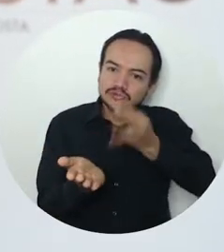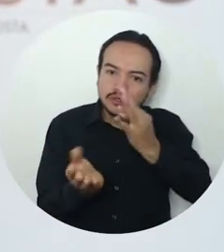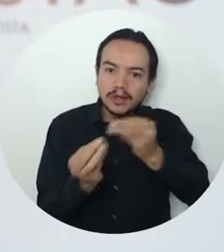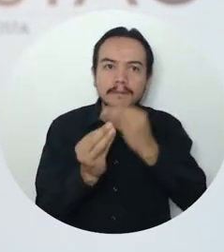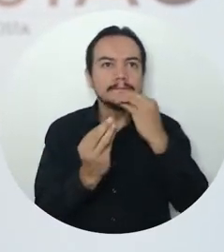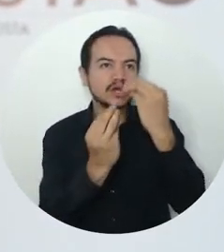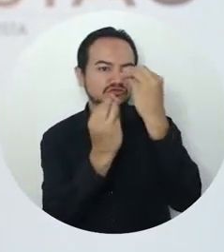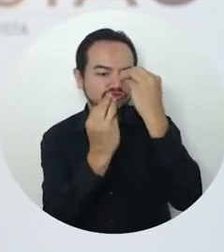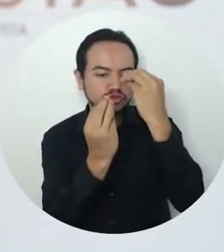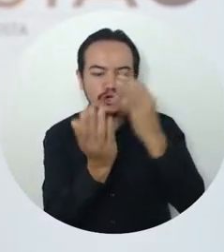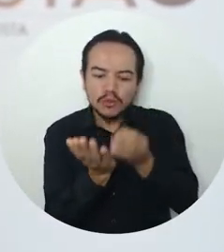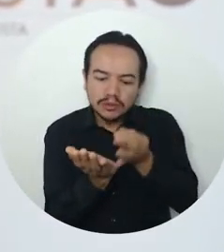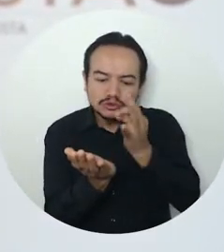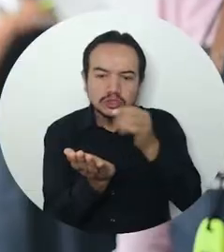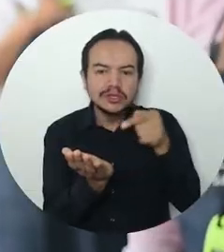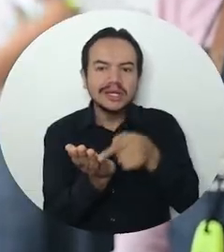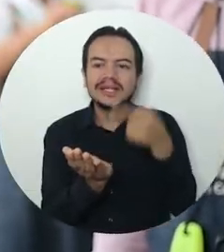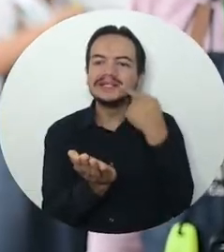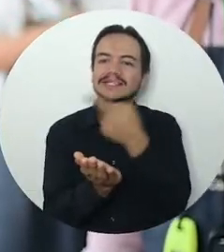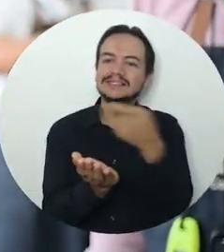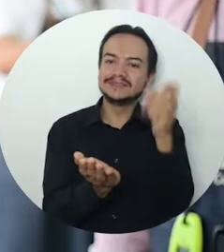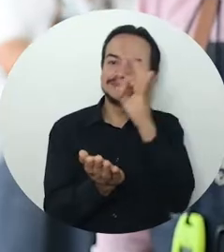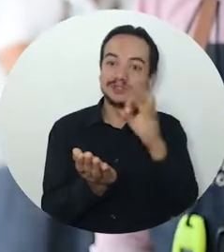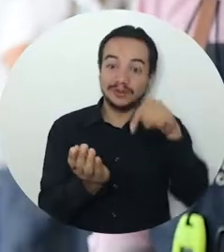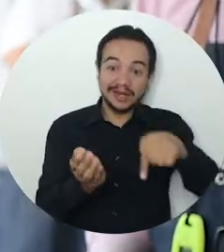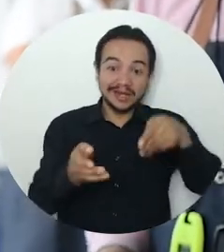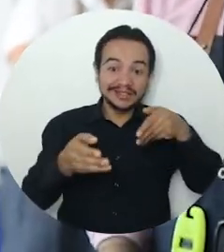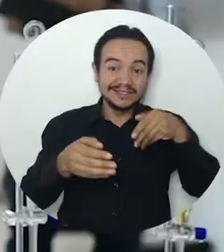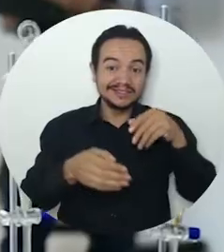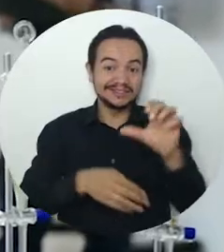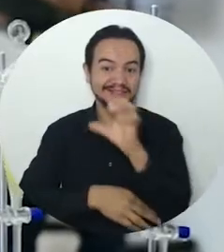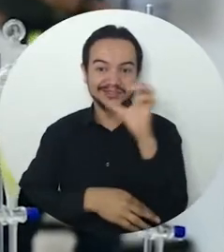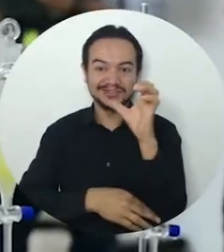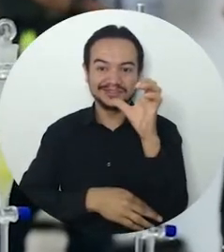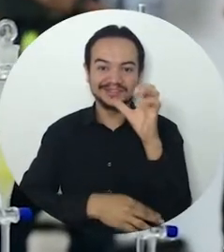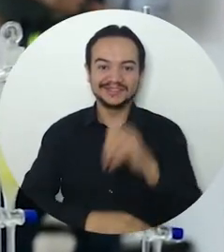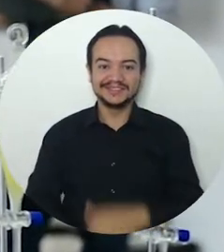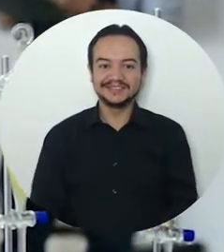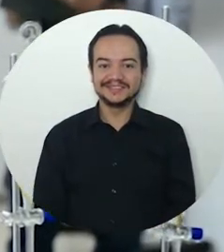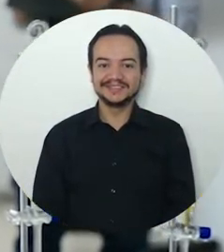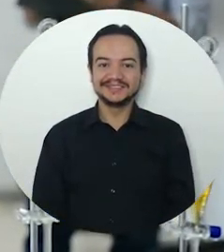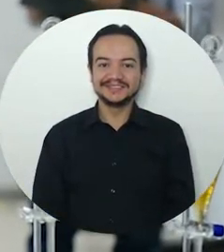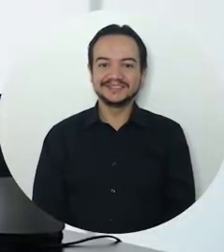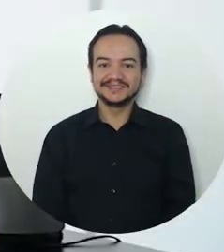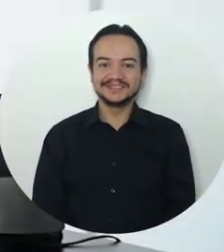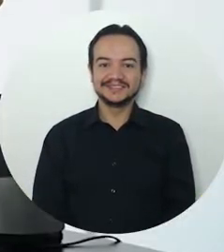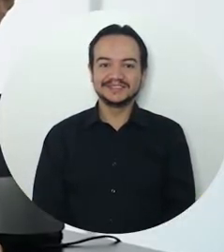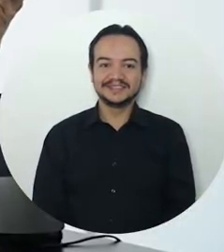estén relacionados con la promoción y el consumo de nuestro café 100% colombiano.